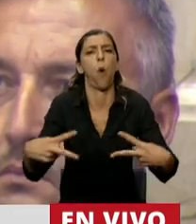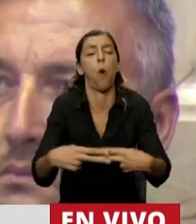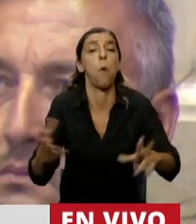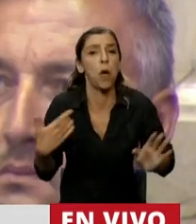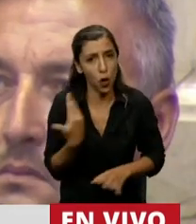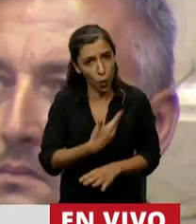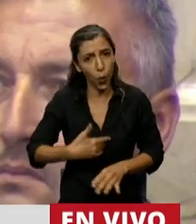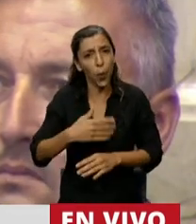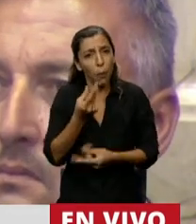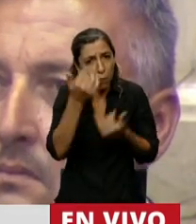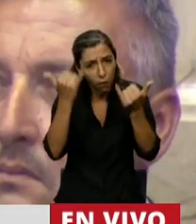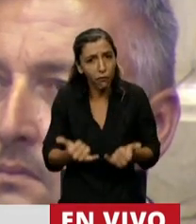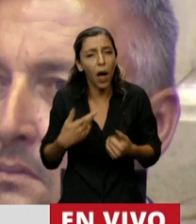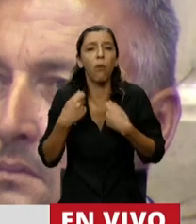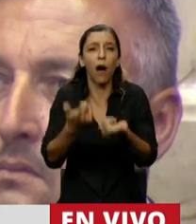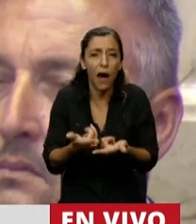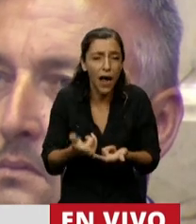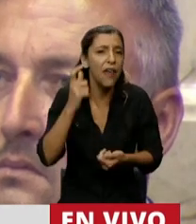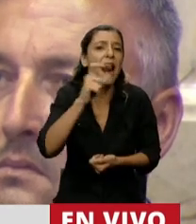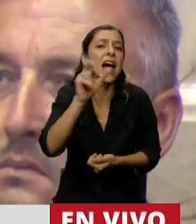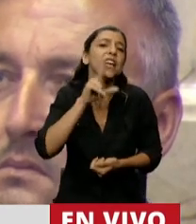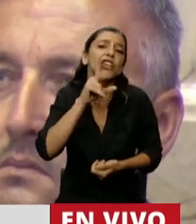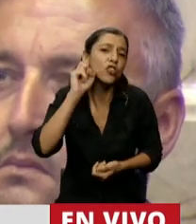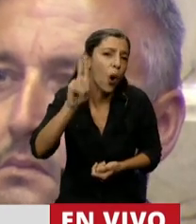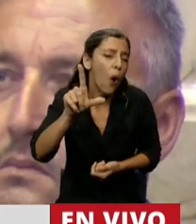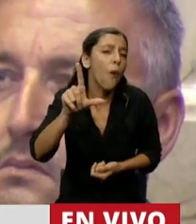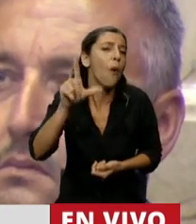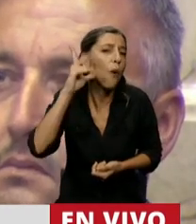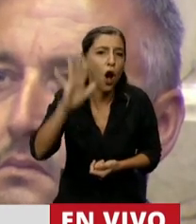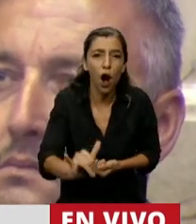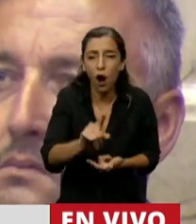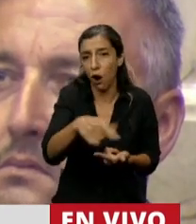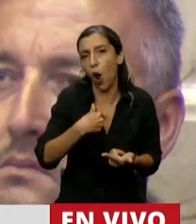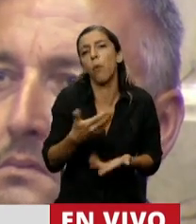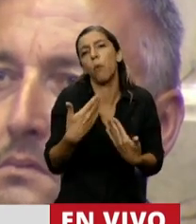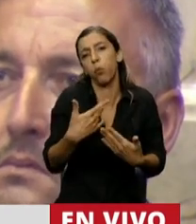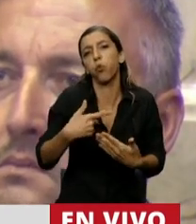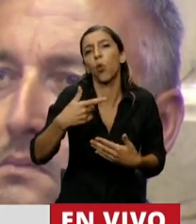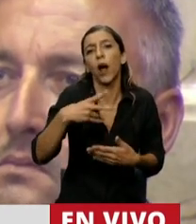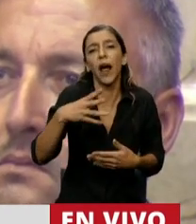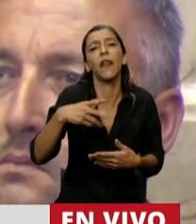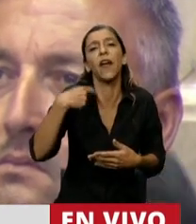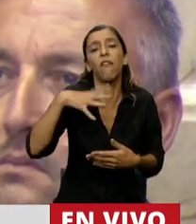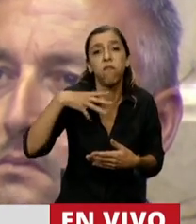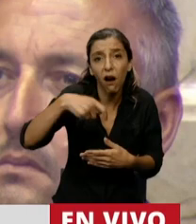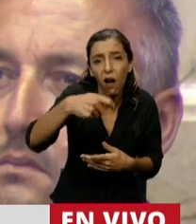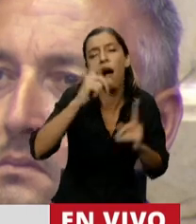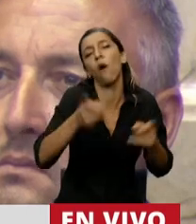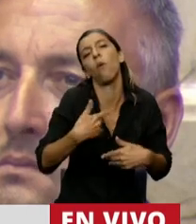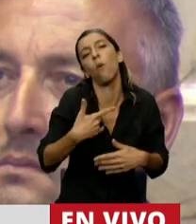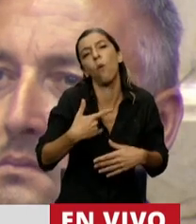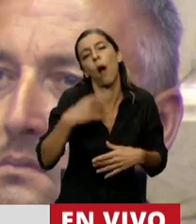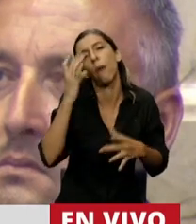Cristóbal López, para condonarle la deuda y hacer una moratoria como traje a medida. Tienen plata para el presidente del bloque